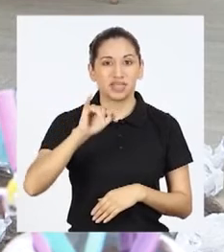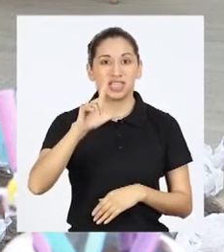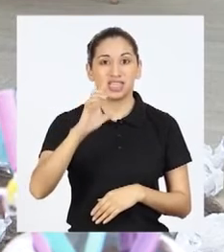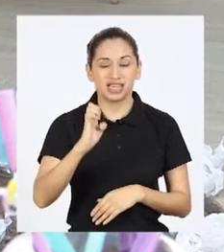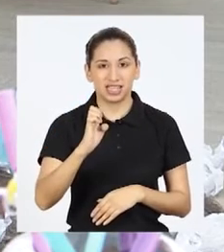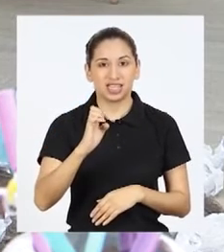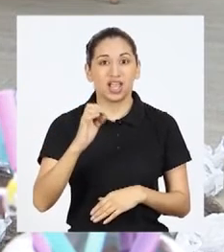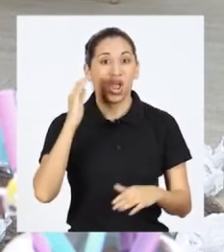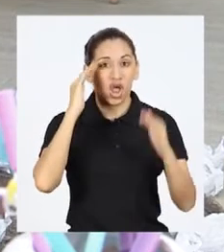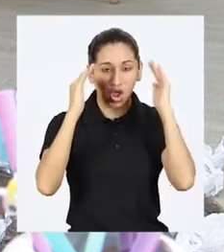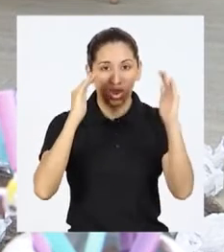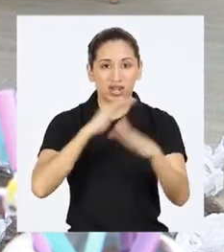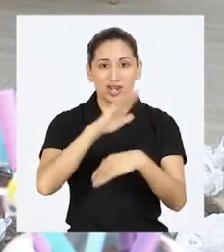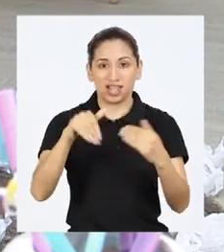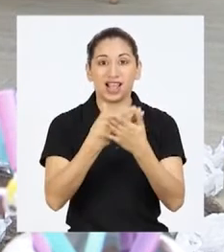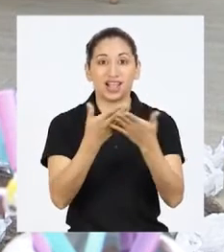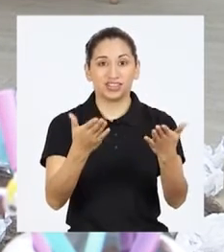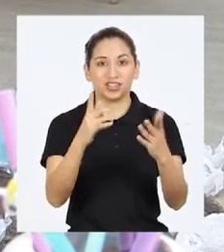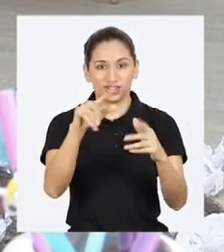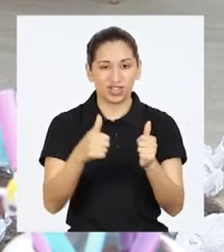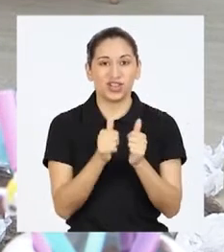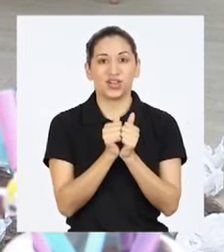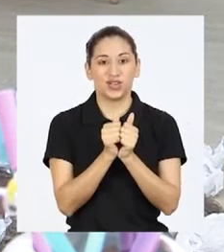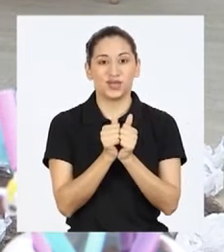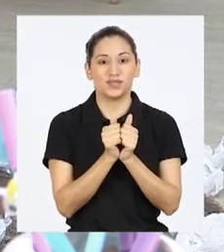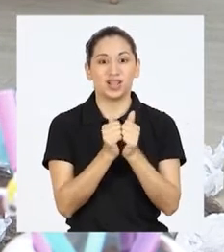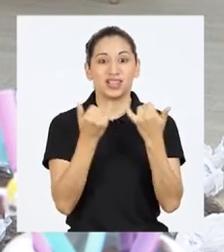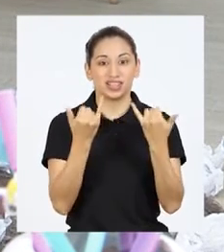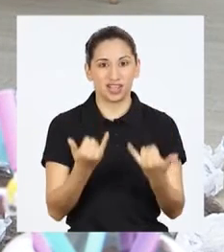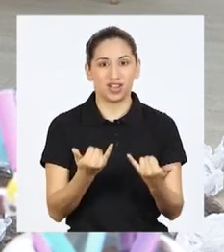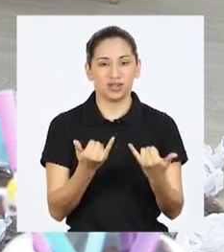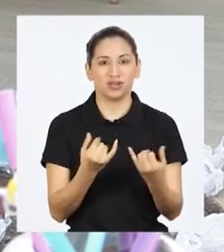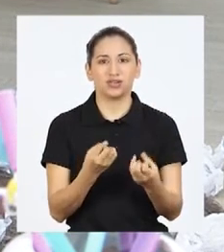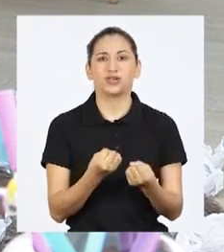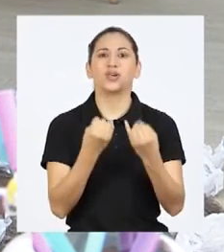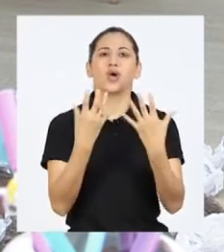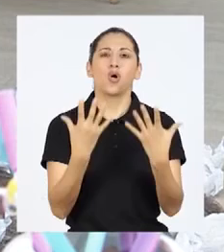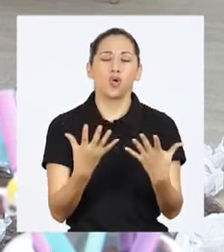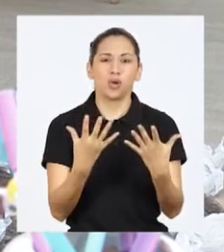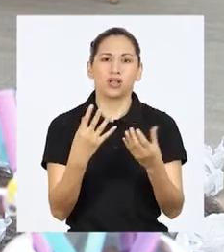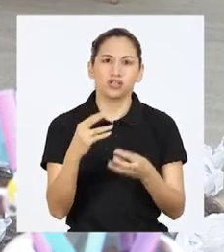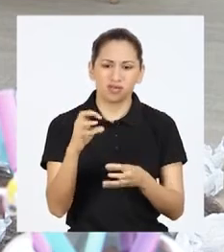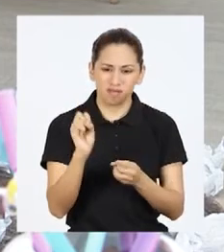a todas y todos los que nos acompañan hoy. ¿Cuánto